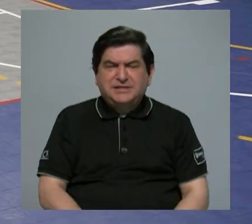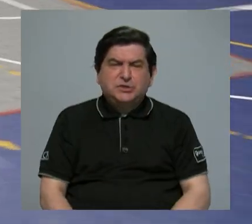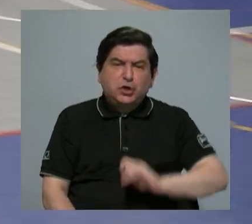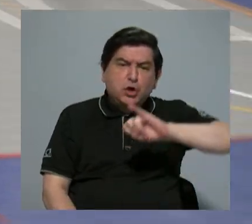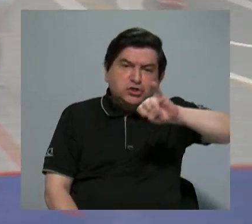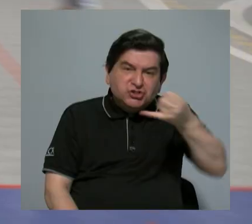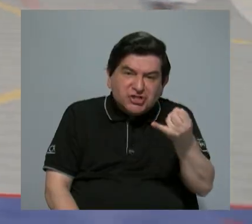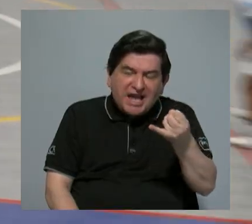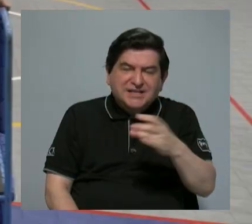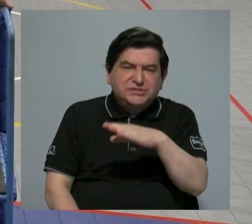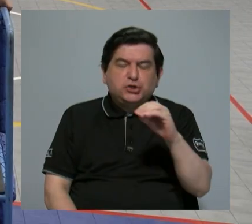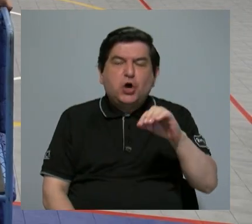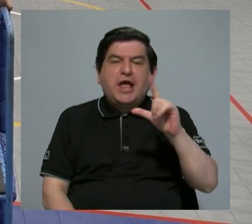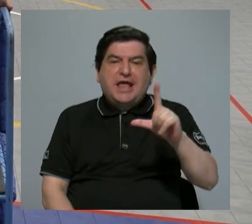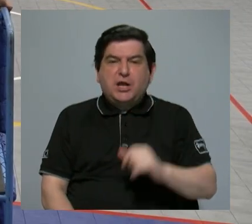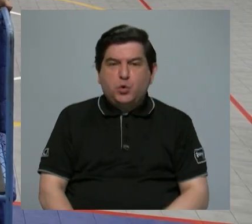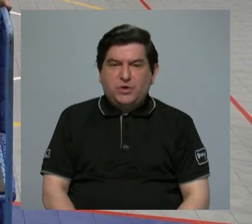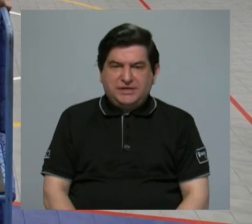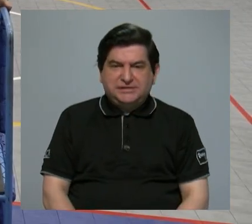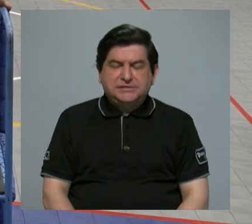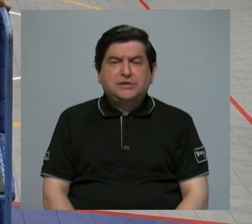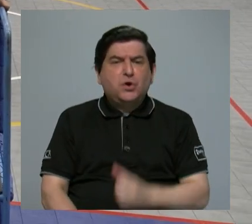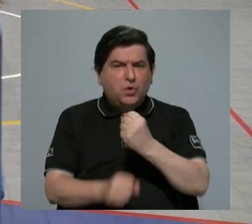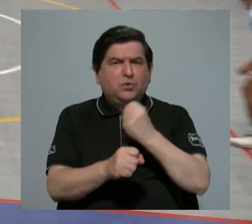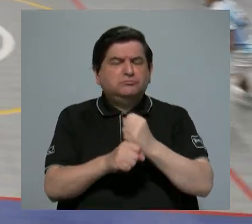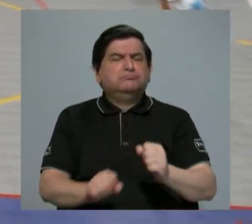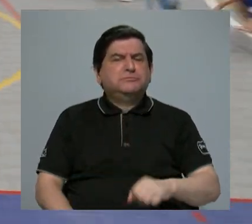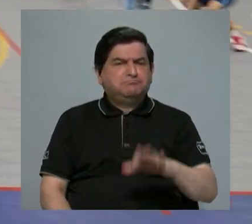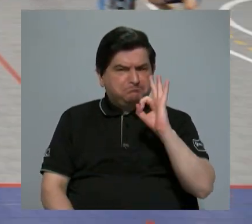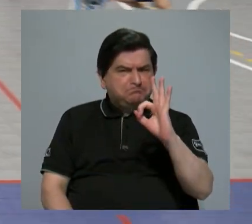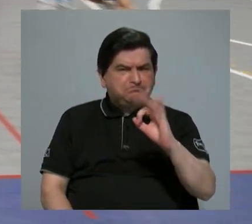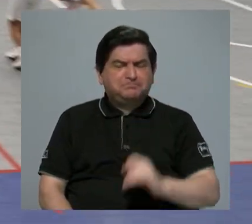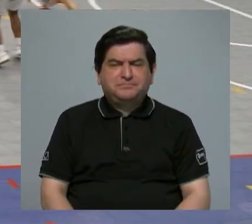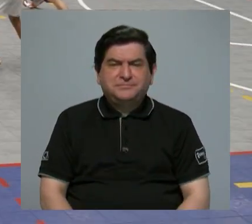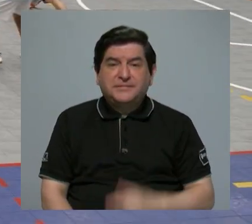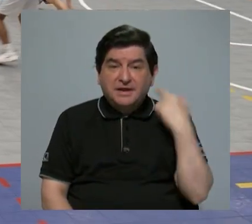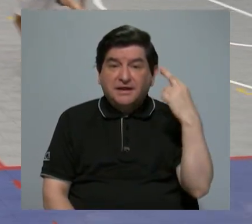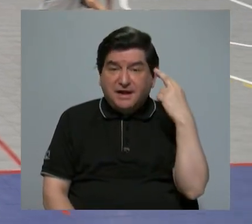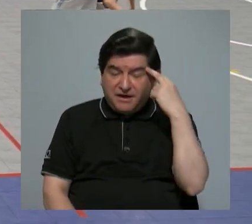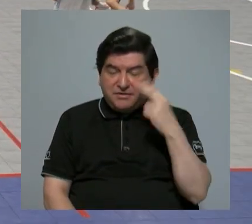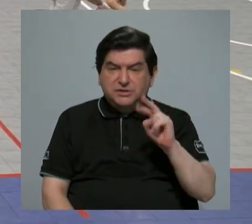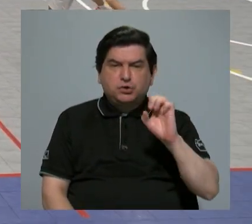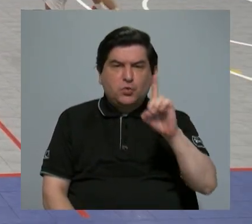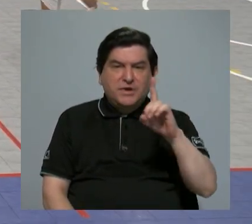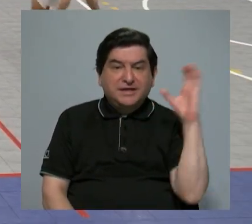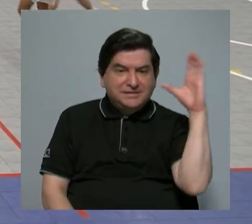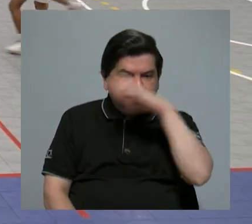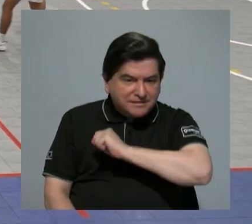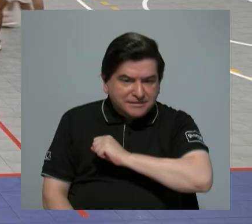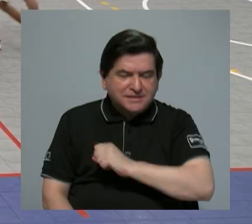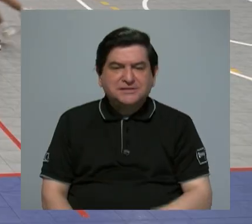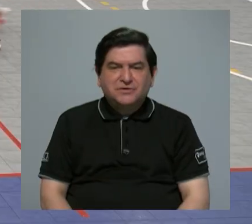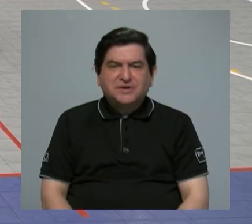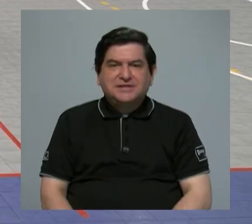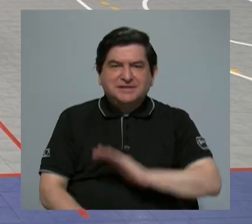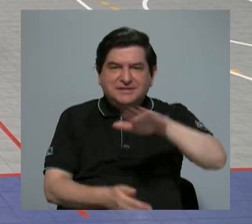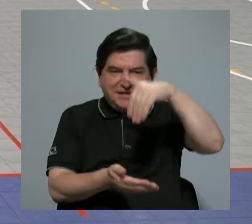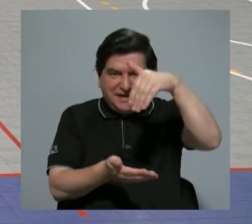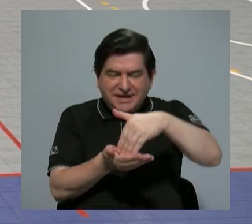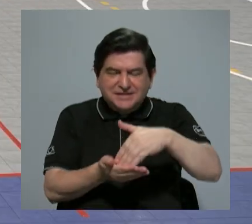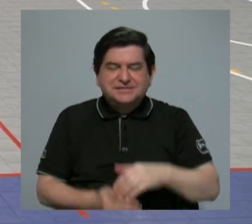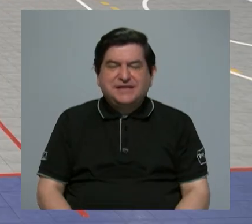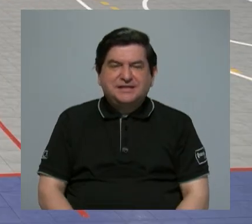Jason y Luis hicieron un gran trabajo, por ende la UNED también se dio cuenta que los centros